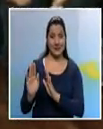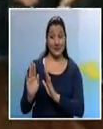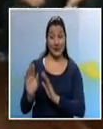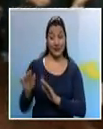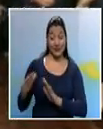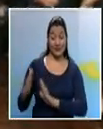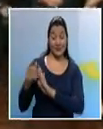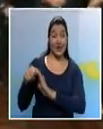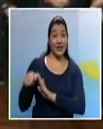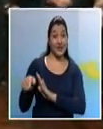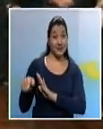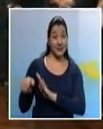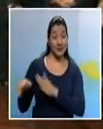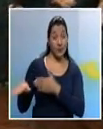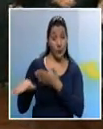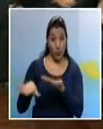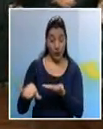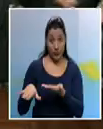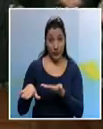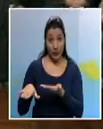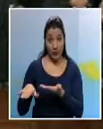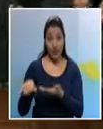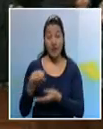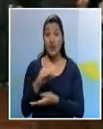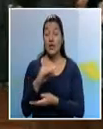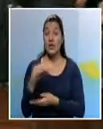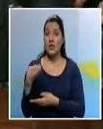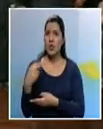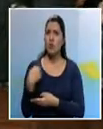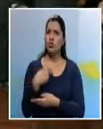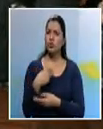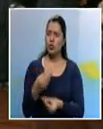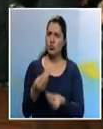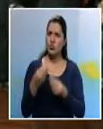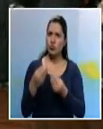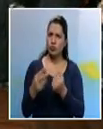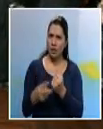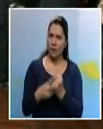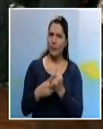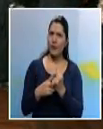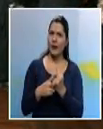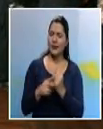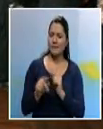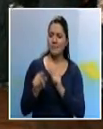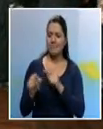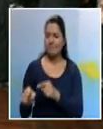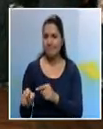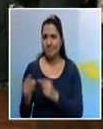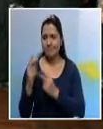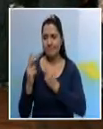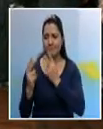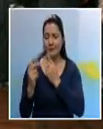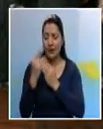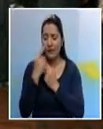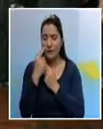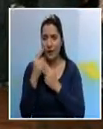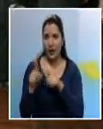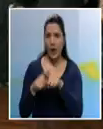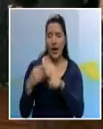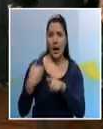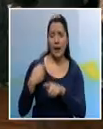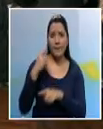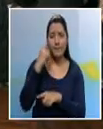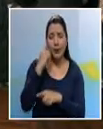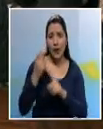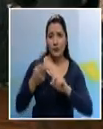muerte, a la que hemos asistido muchas veces a hermanos y amigos,